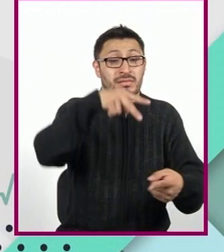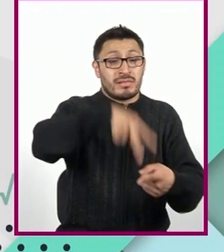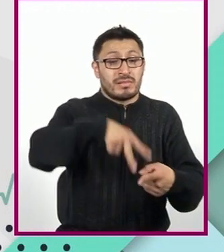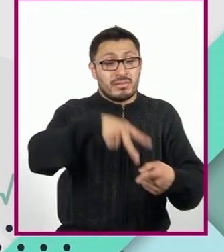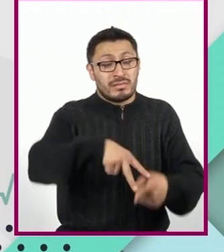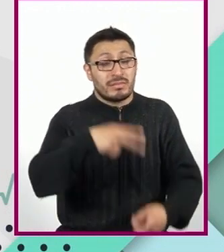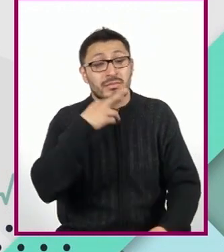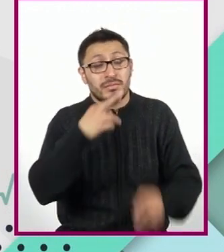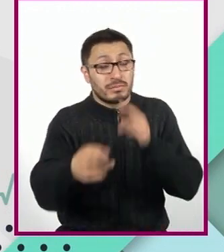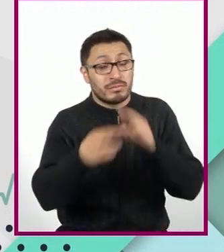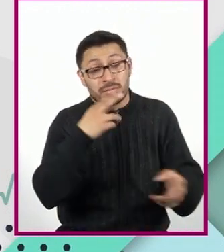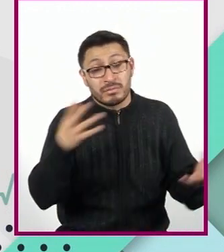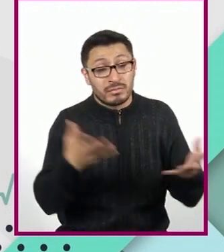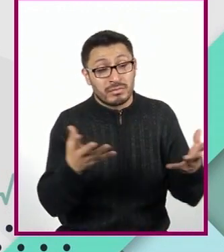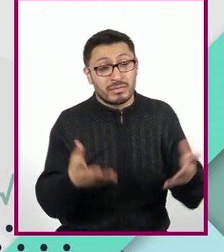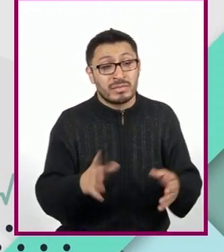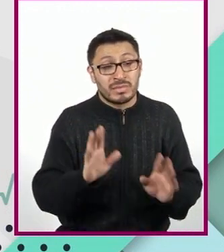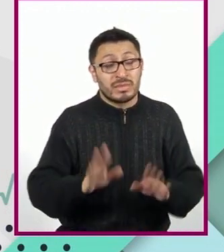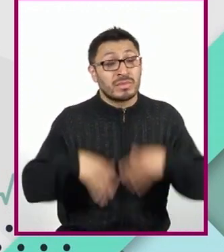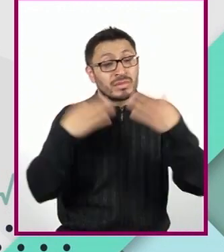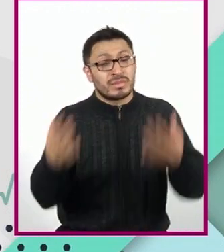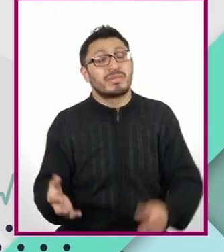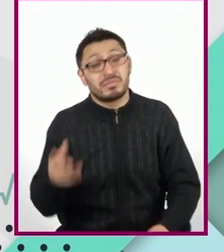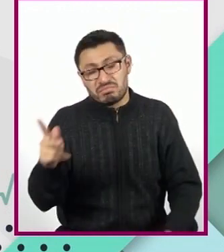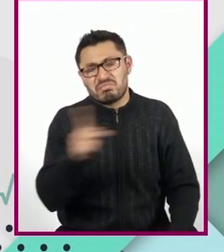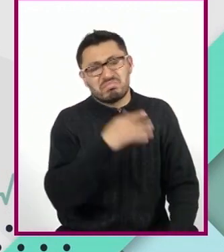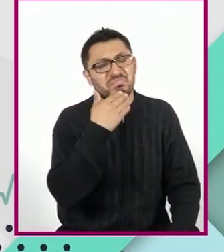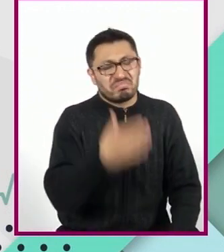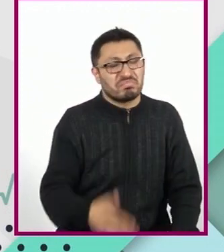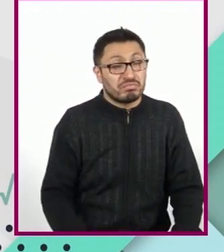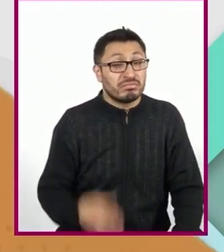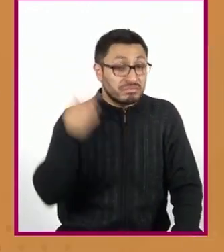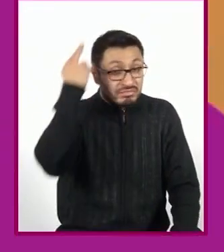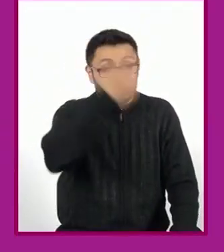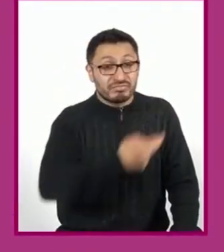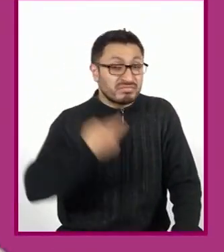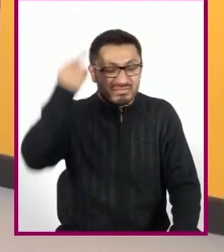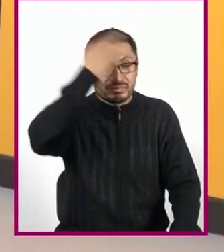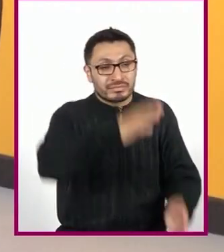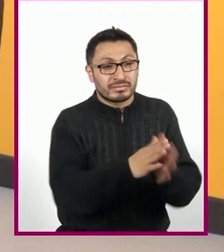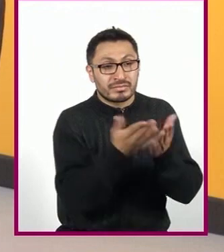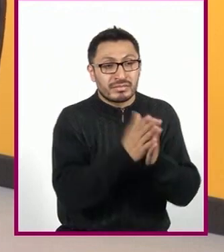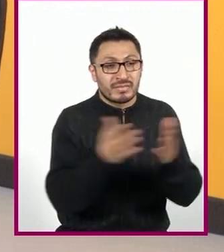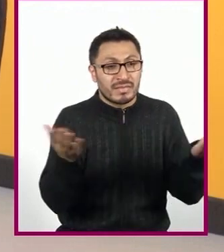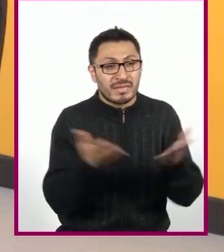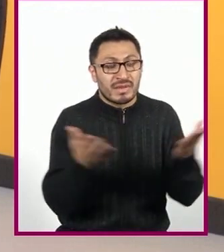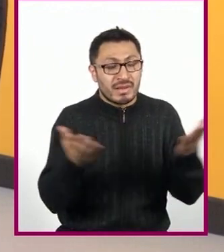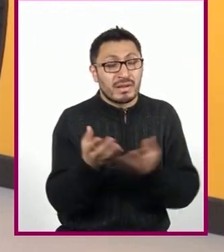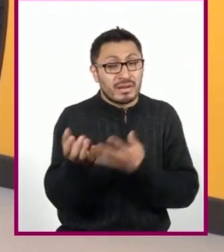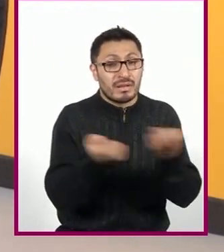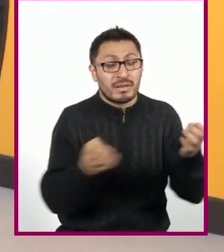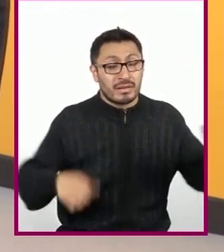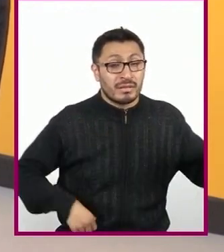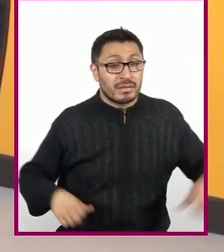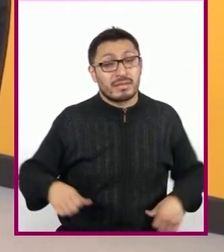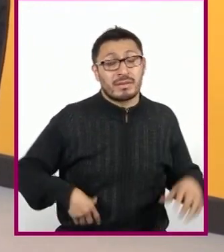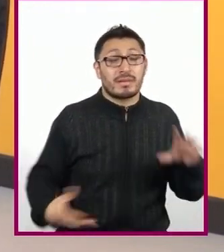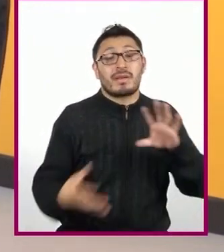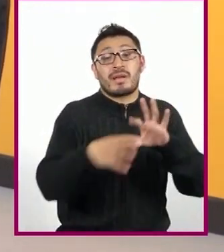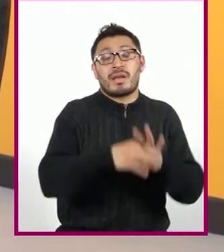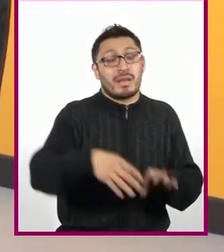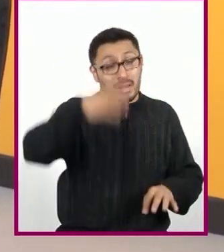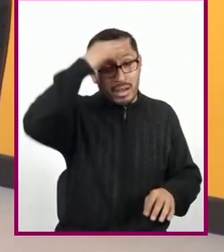forman fuera del paralelogramo son congruentes. Revisen su libro de texto y realicen los ejercicios que se relacionen con